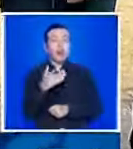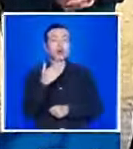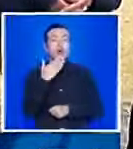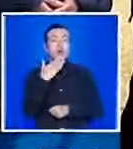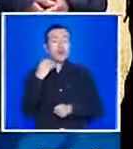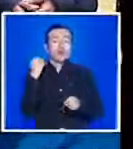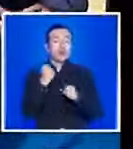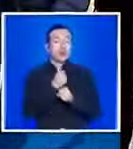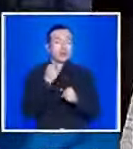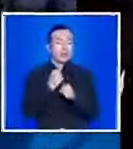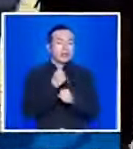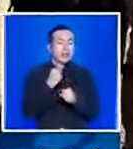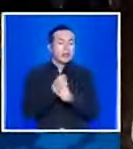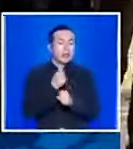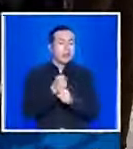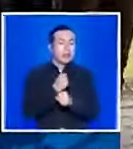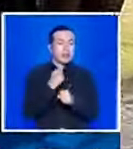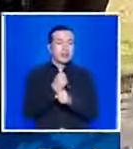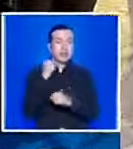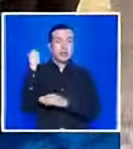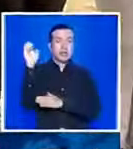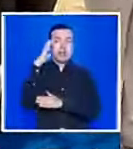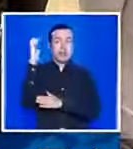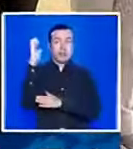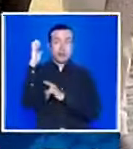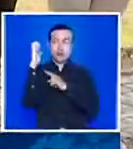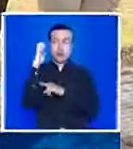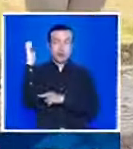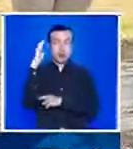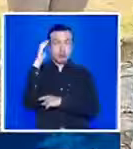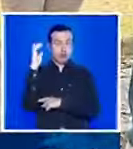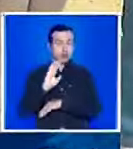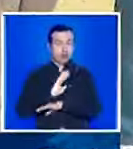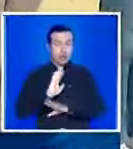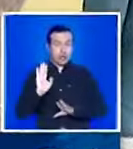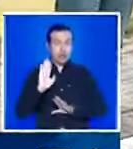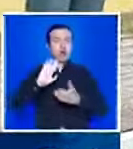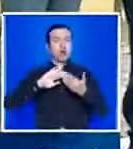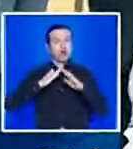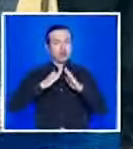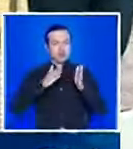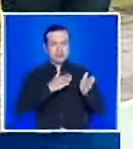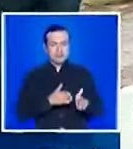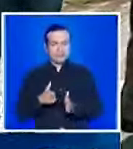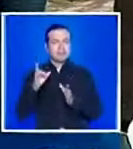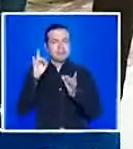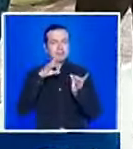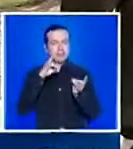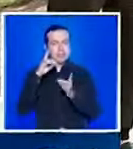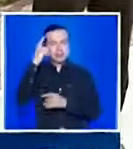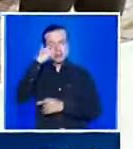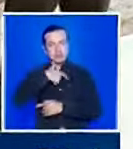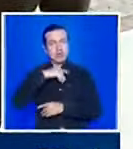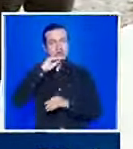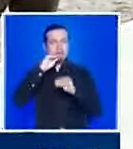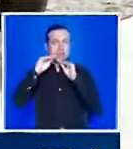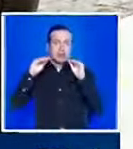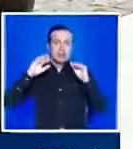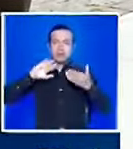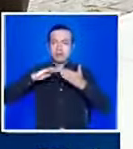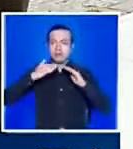trabajar alrededor de la alarma, porque la alarma por sí misma no funciona. Cuando tenemos una comunidad organizada y un chat atrás, un vecino que esté informando también a la